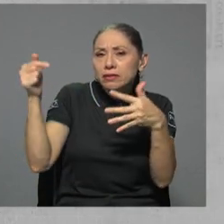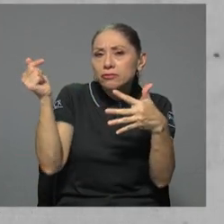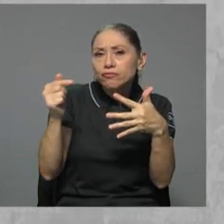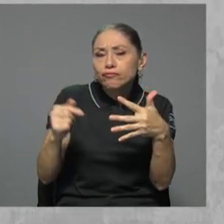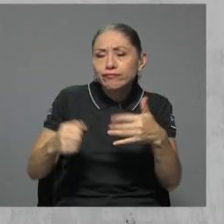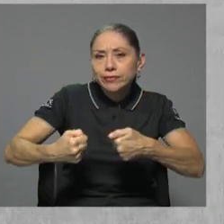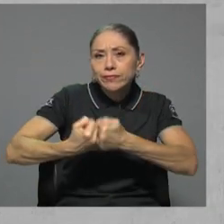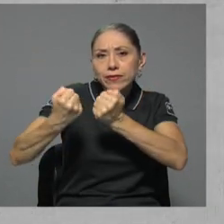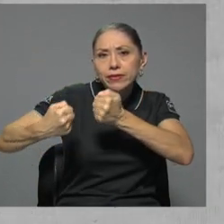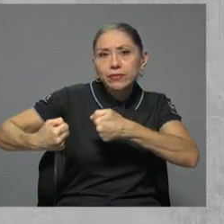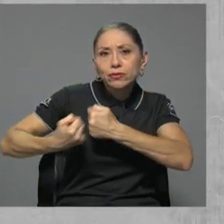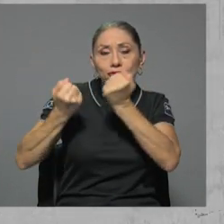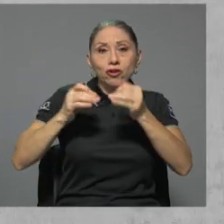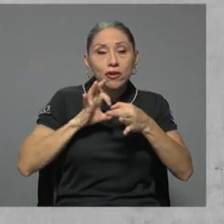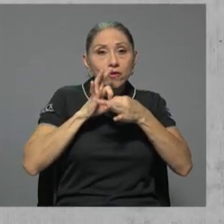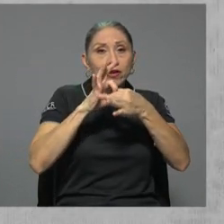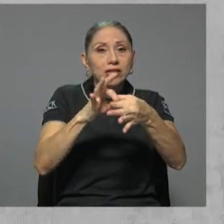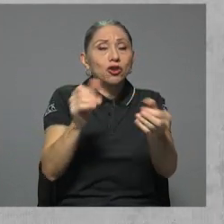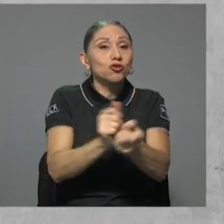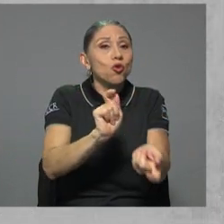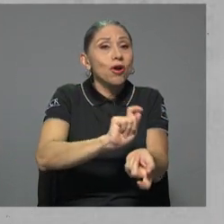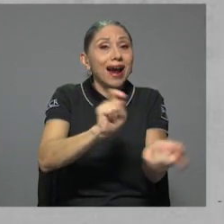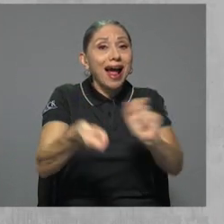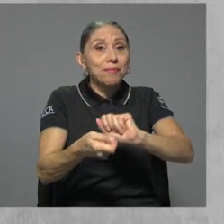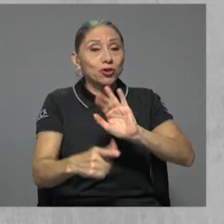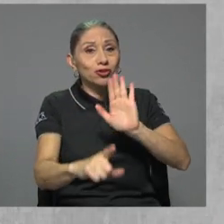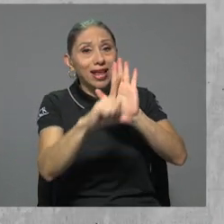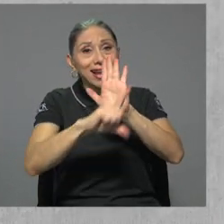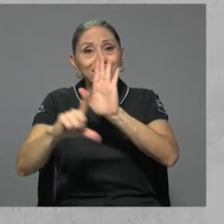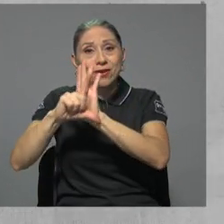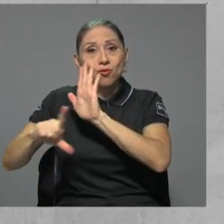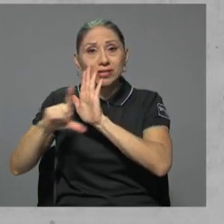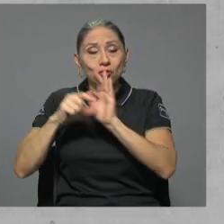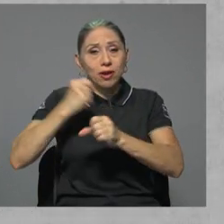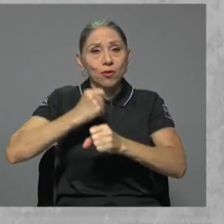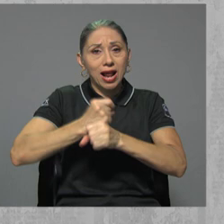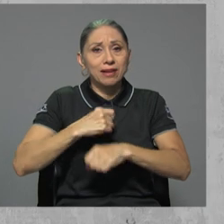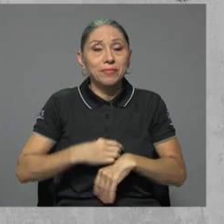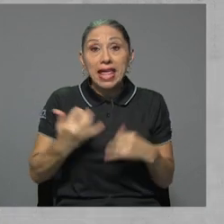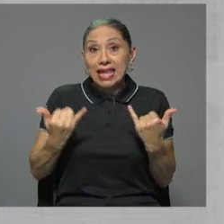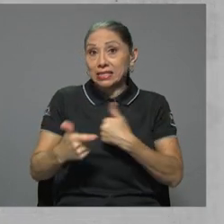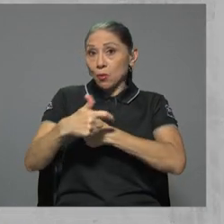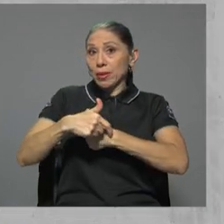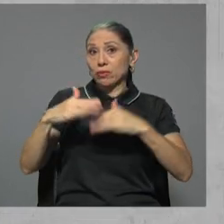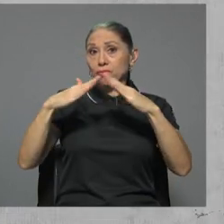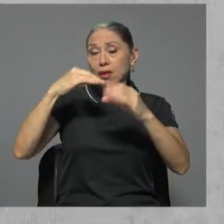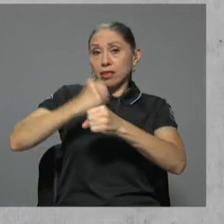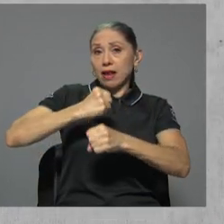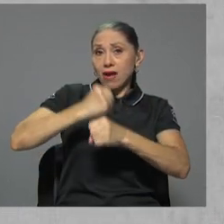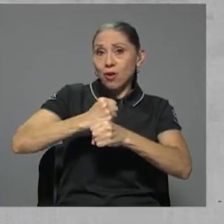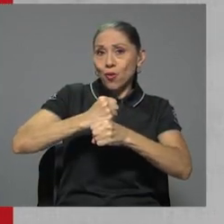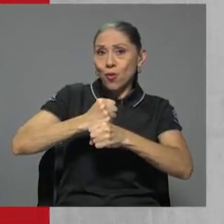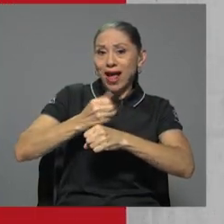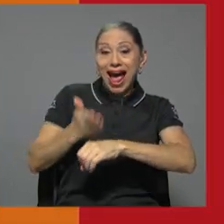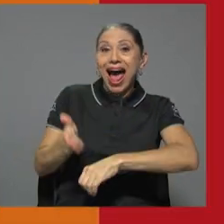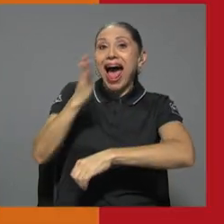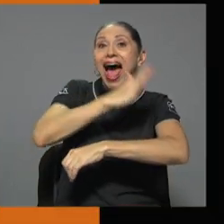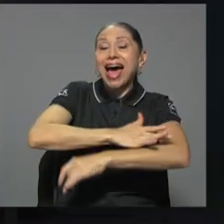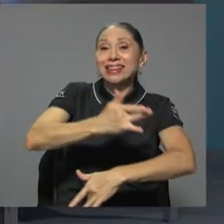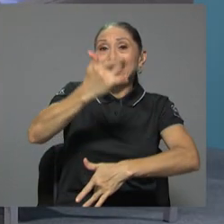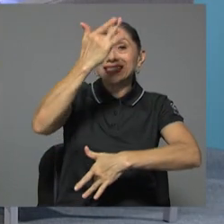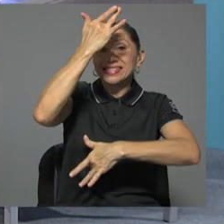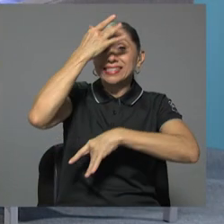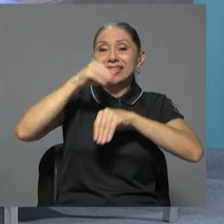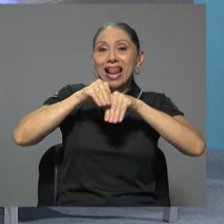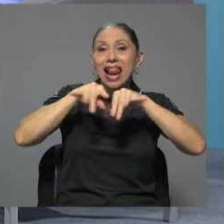relacionados con cambios en la regulación laboral en este momento el teletrabajo era una cuesta de la pandemia mediante el trabajo